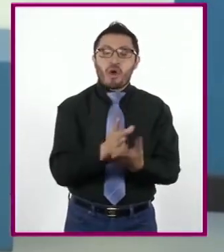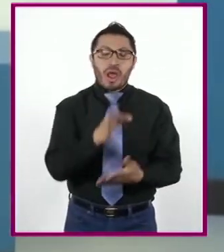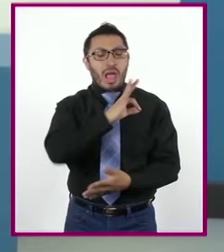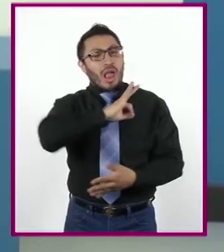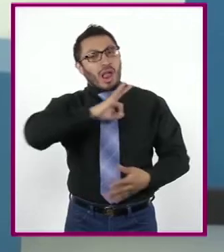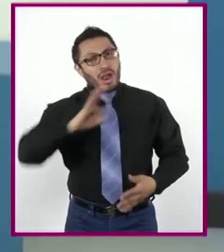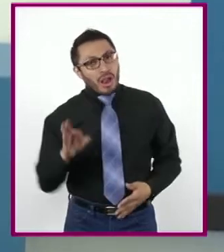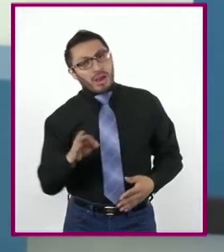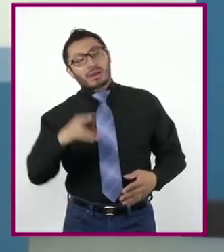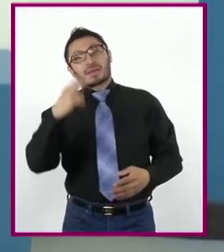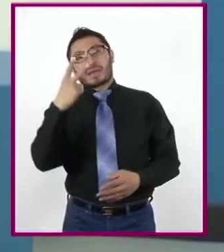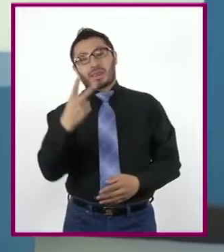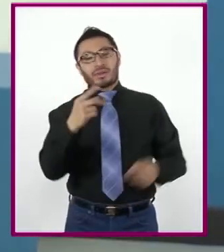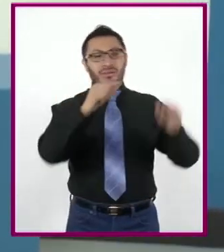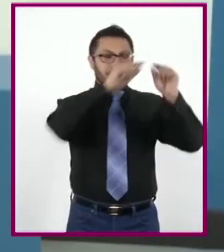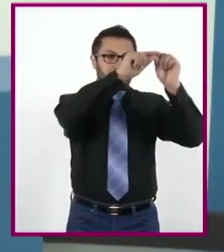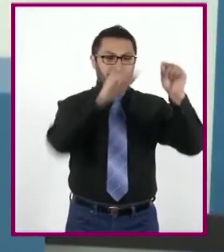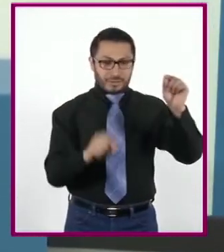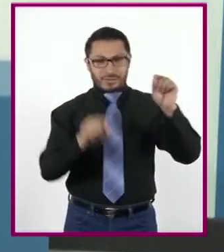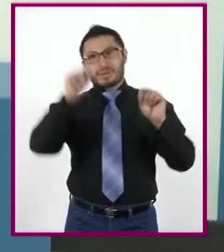trazarle 2 diagonales.